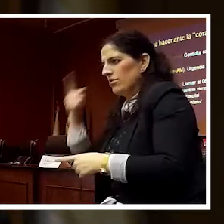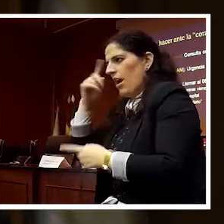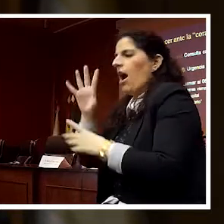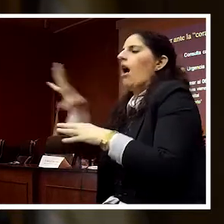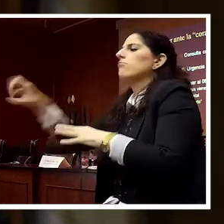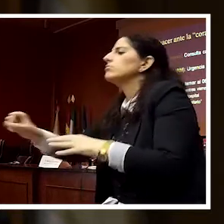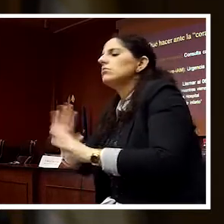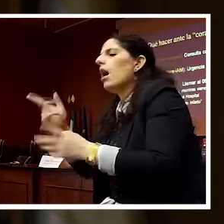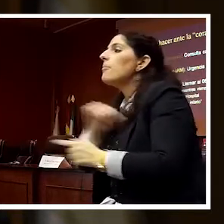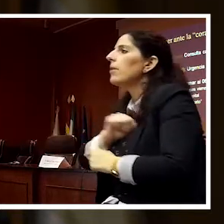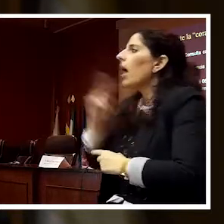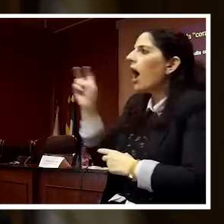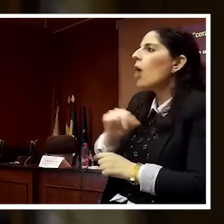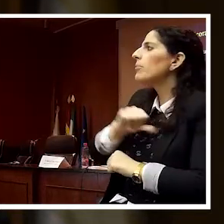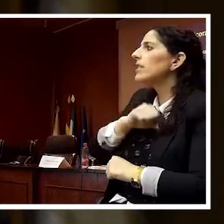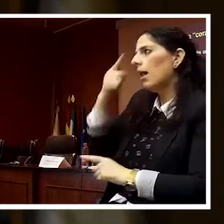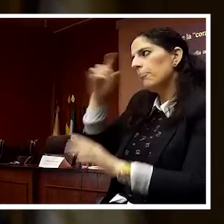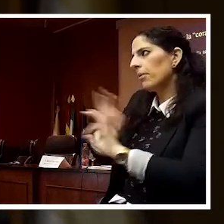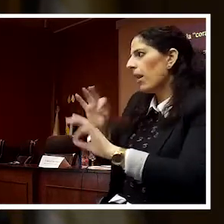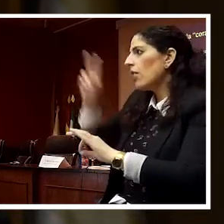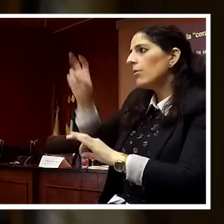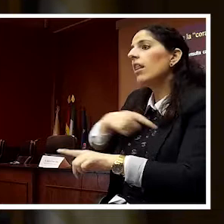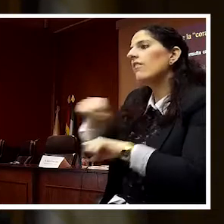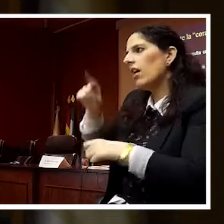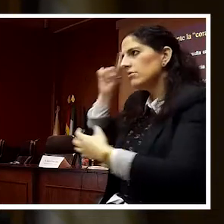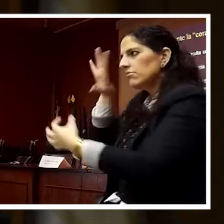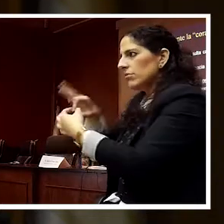respuesta activa a esa condición